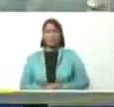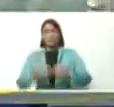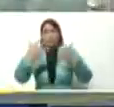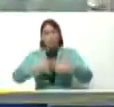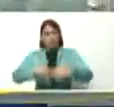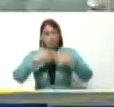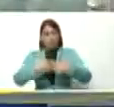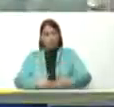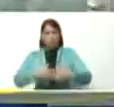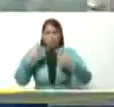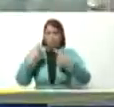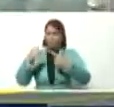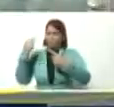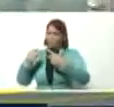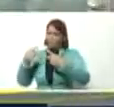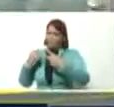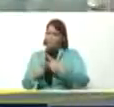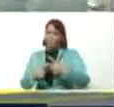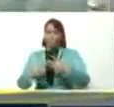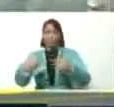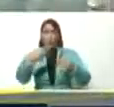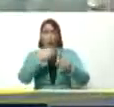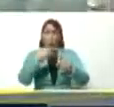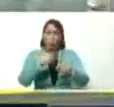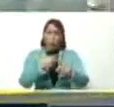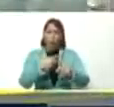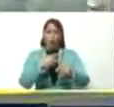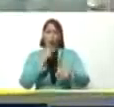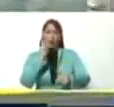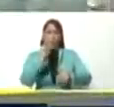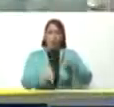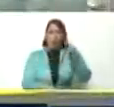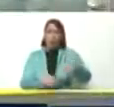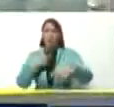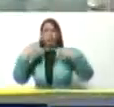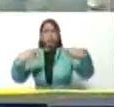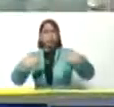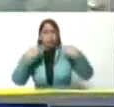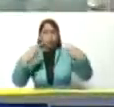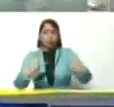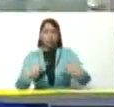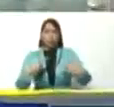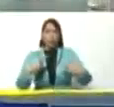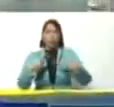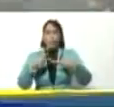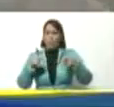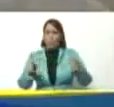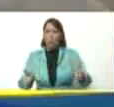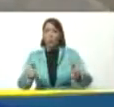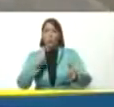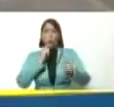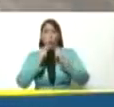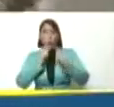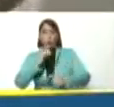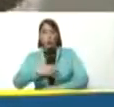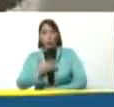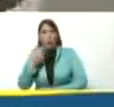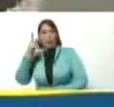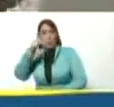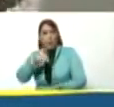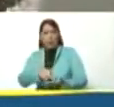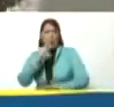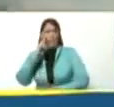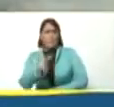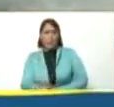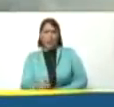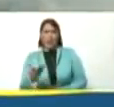empresas, turbooperadores, hoteleras, restaurantes, públicos, turistas, puedan venir a ver la oferta